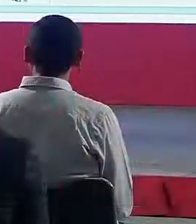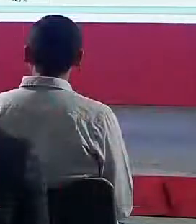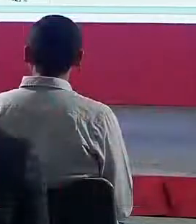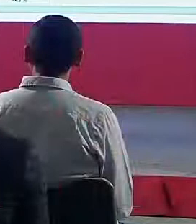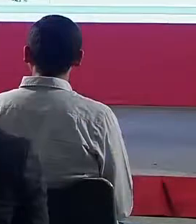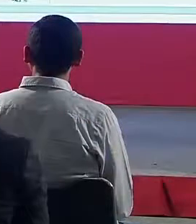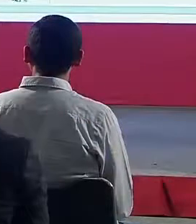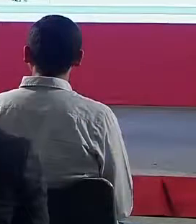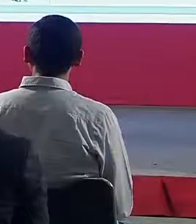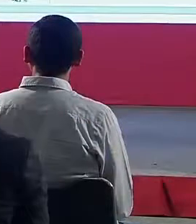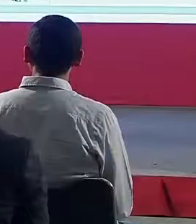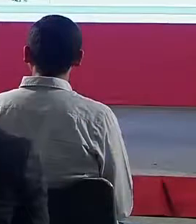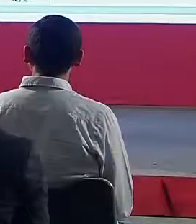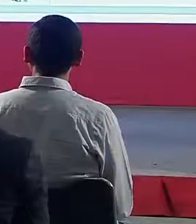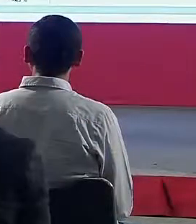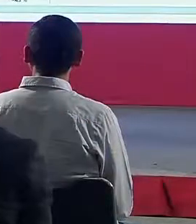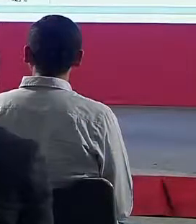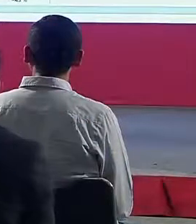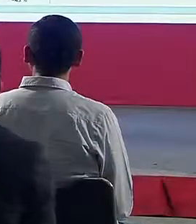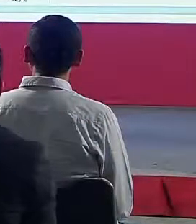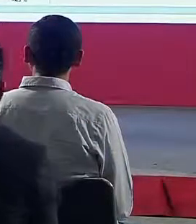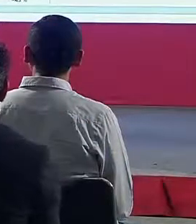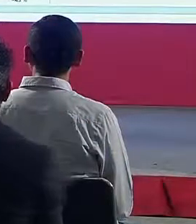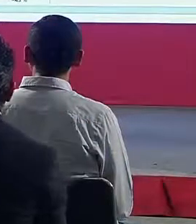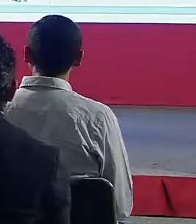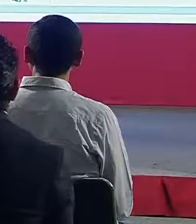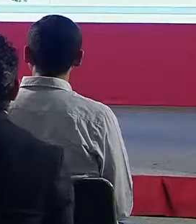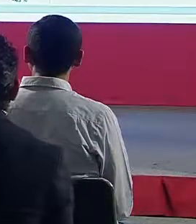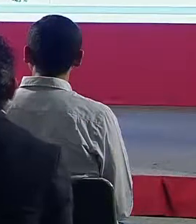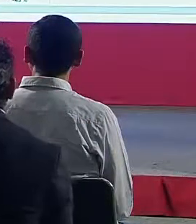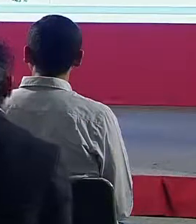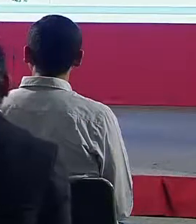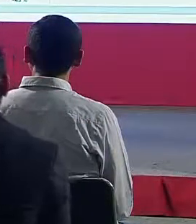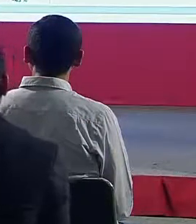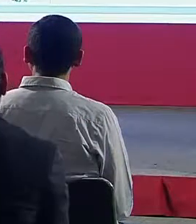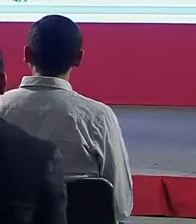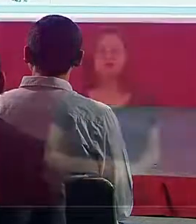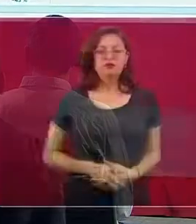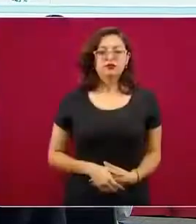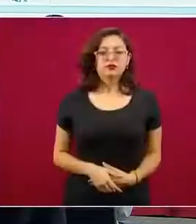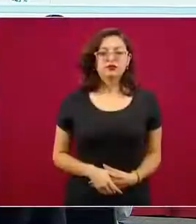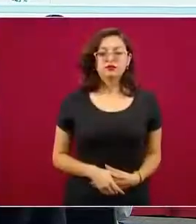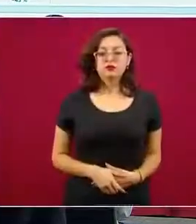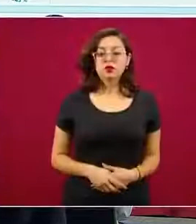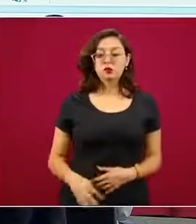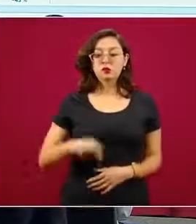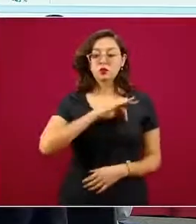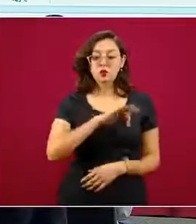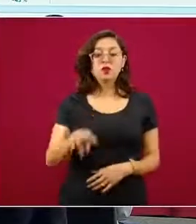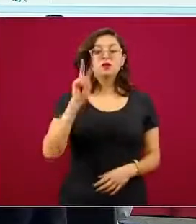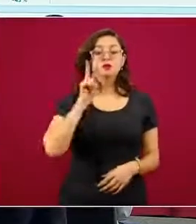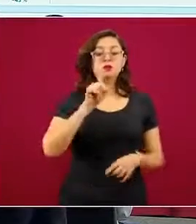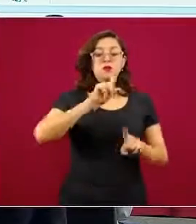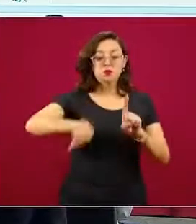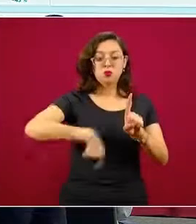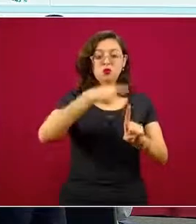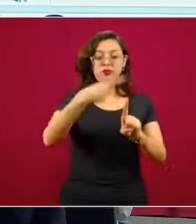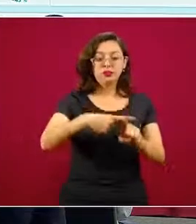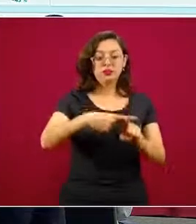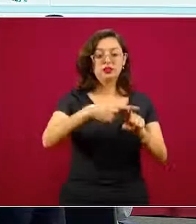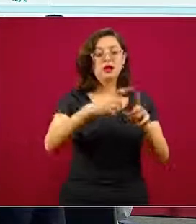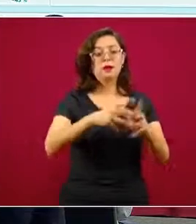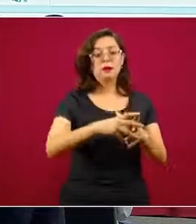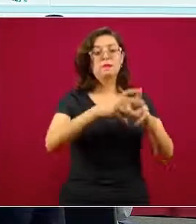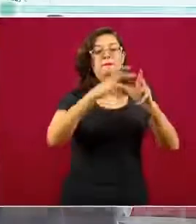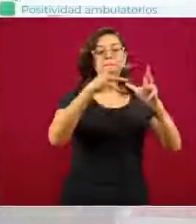ellos, entonces vemos que sí, la positividad se incrementa, ¿no?, directamente proporcional a la gravedad, es